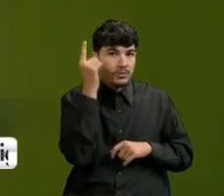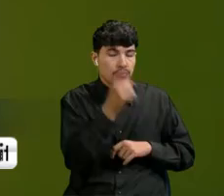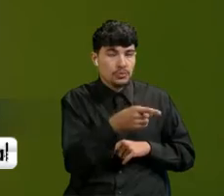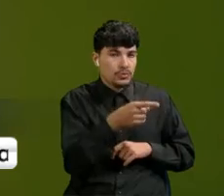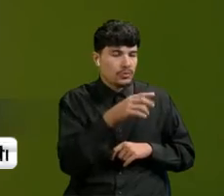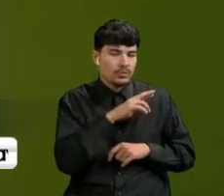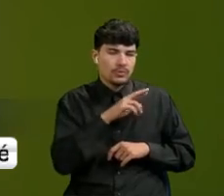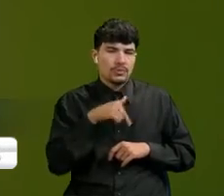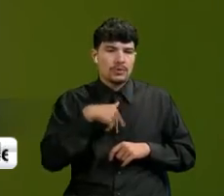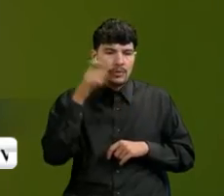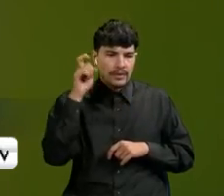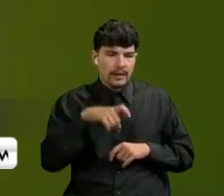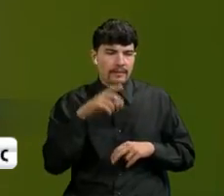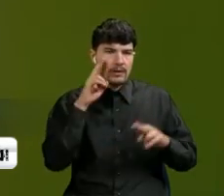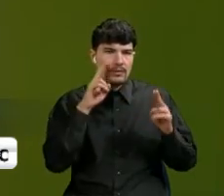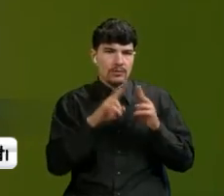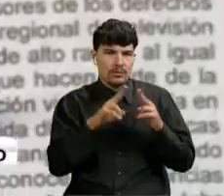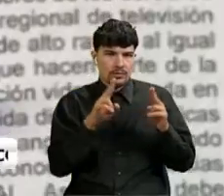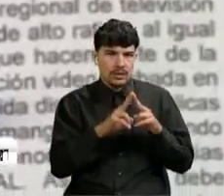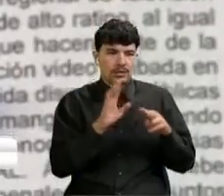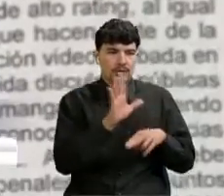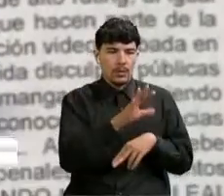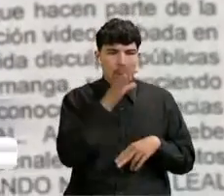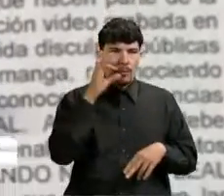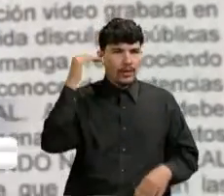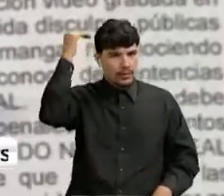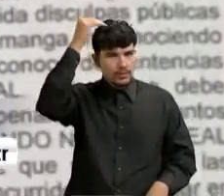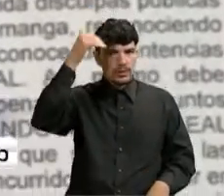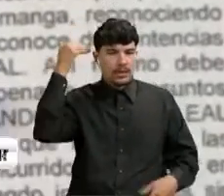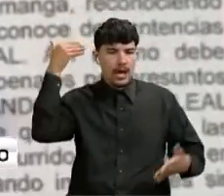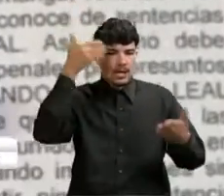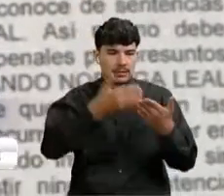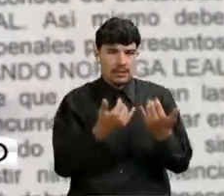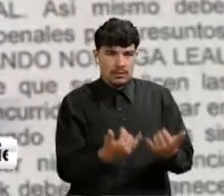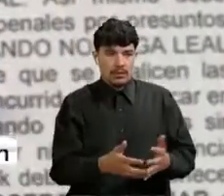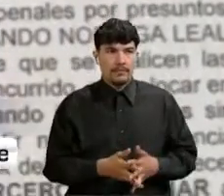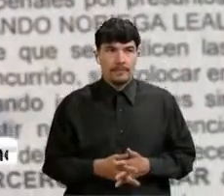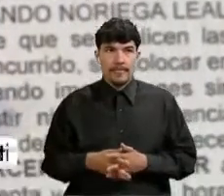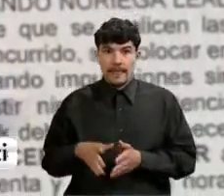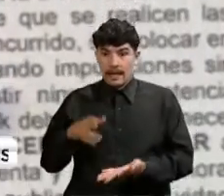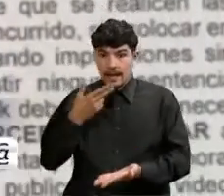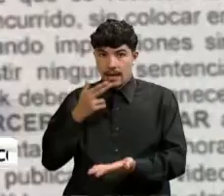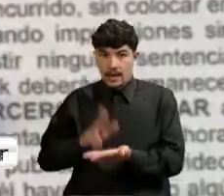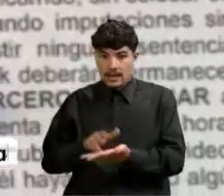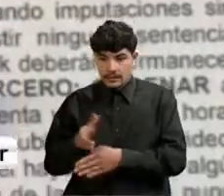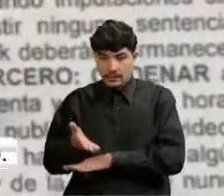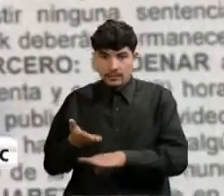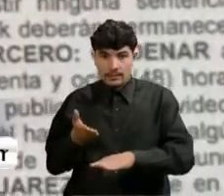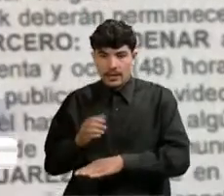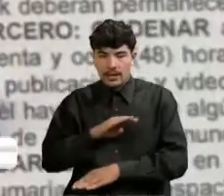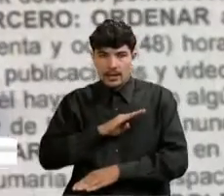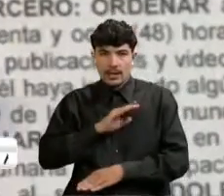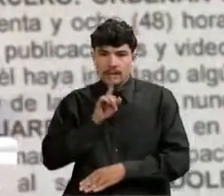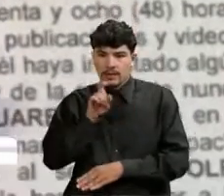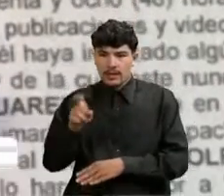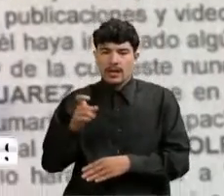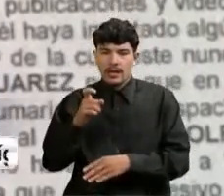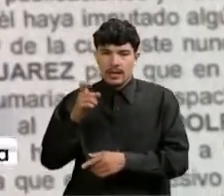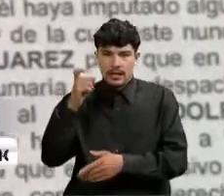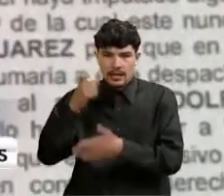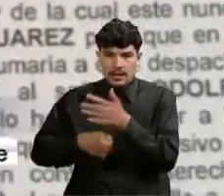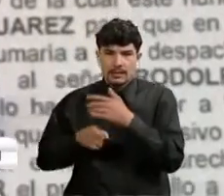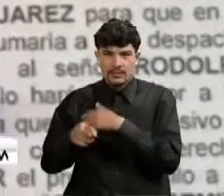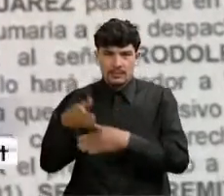la presunción de inocencia el fallo del juez le pide al alcalde rodolfo hernández rectificar su